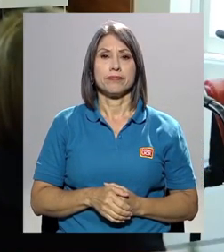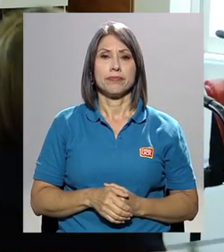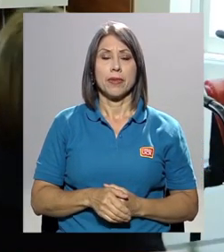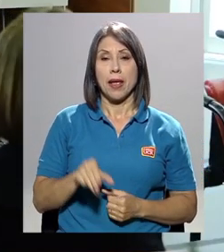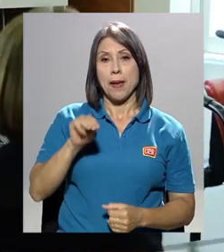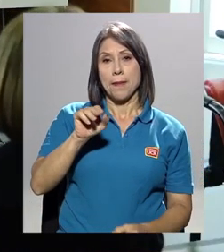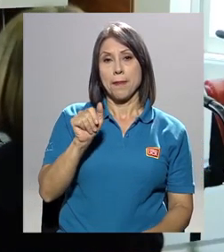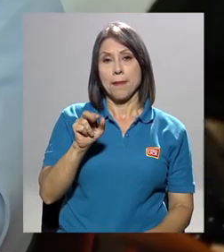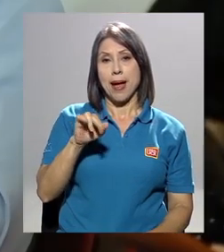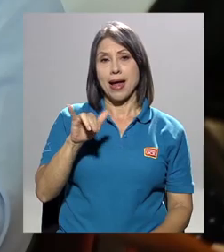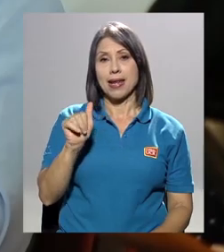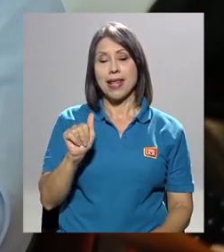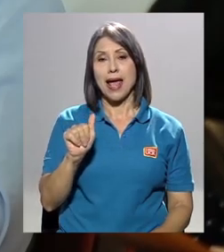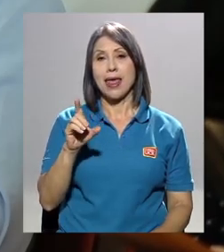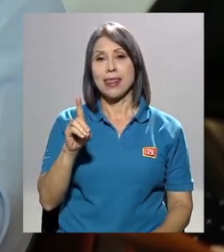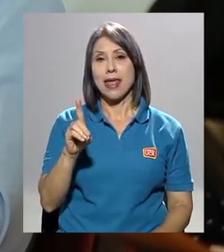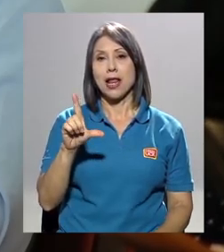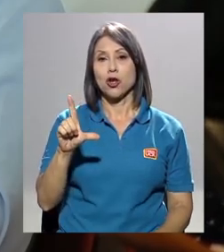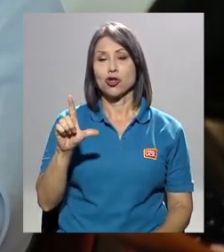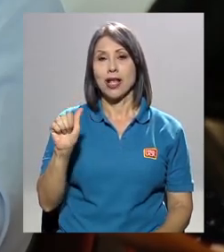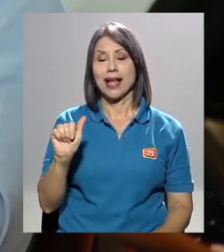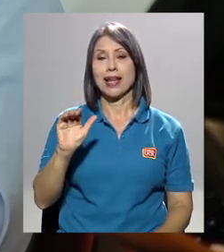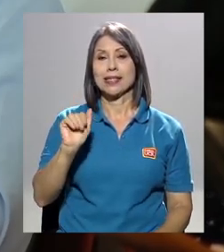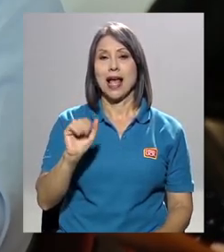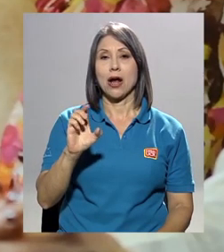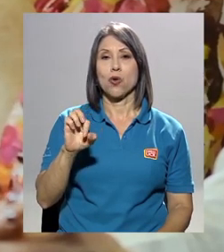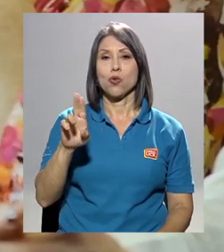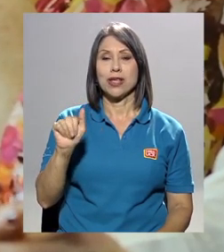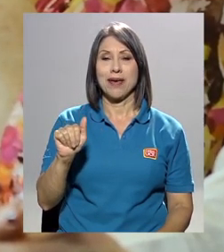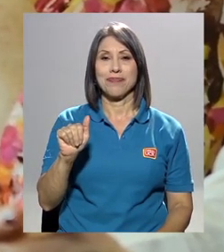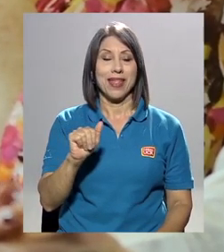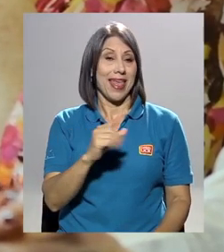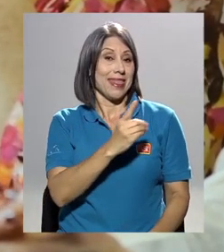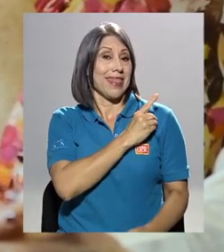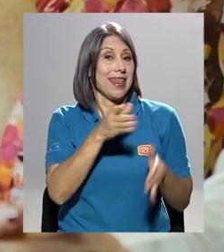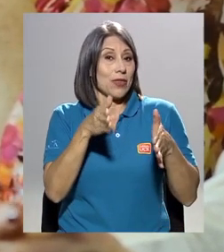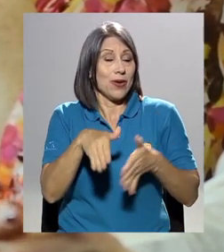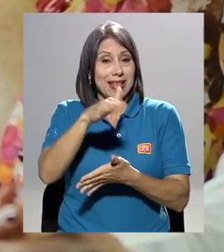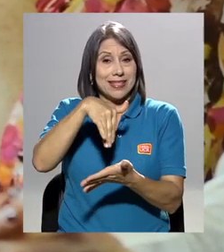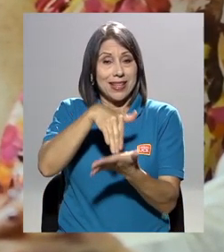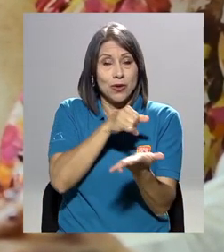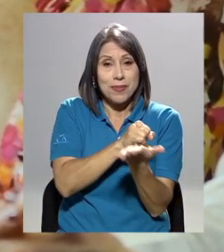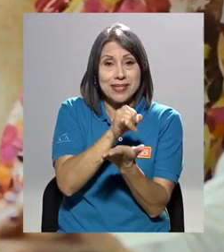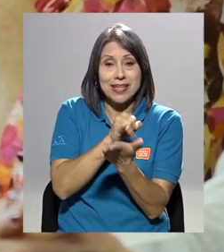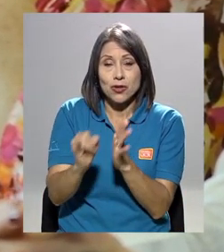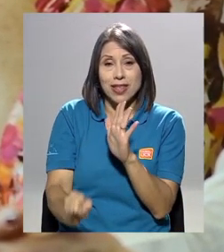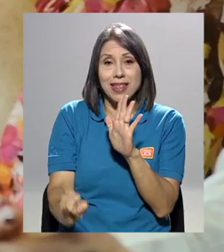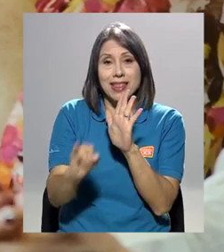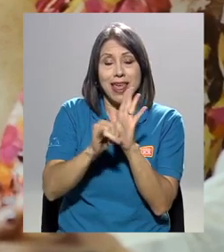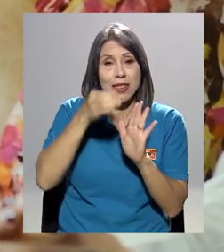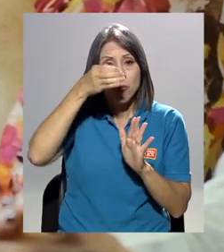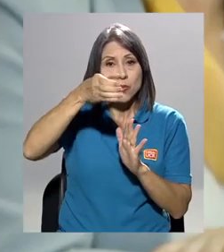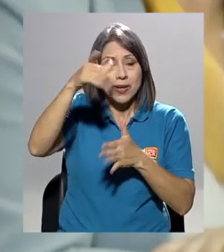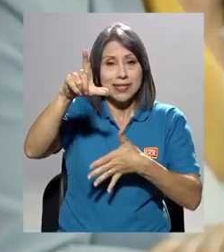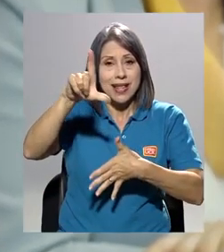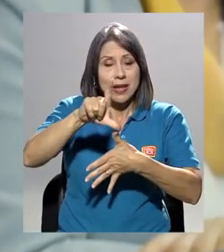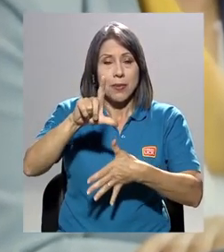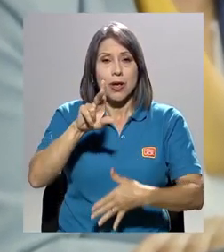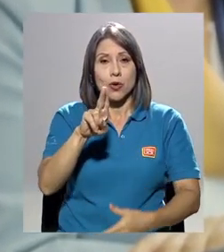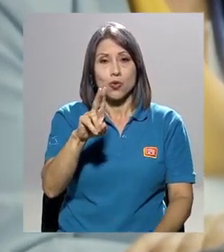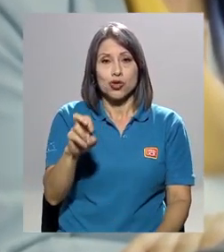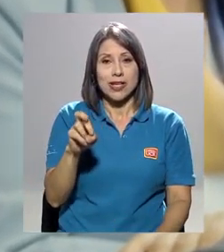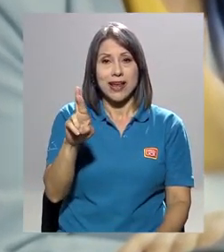Para María de los Ángeles Acuña, directora del Centro de Investigación en Identidad y Cultura Latinoamericanas de la UCR,